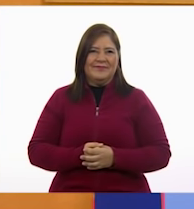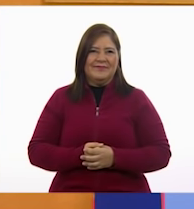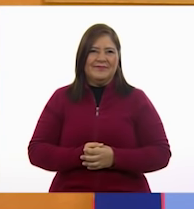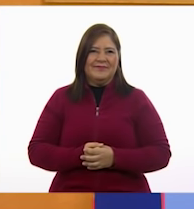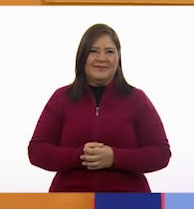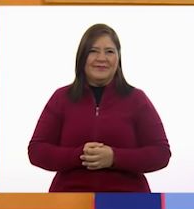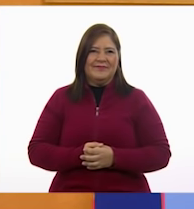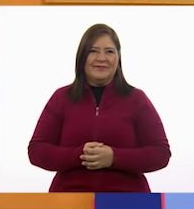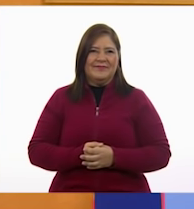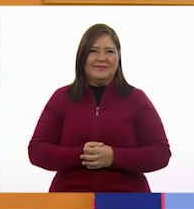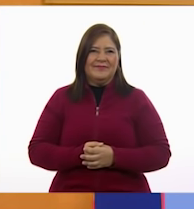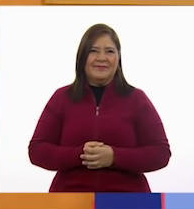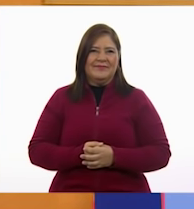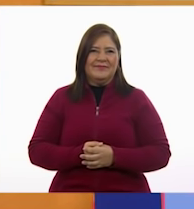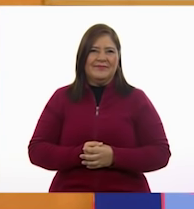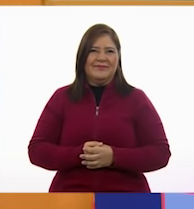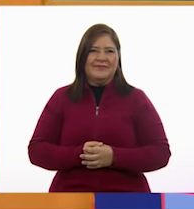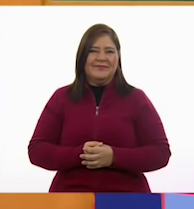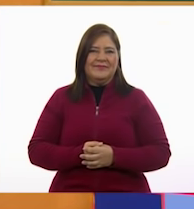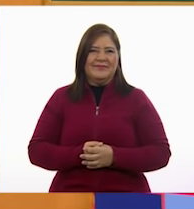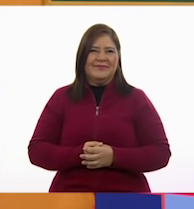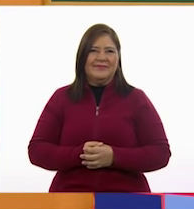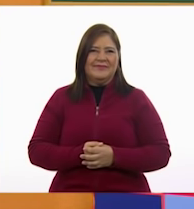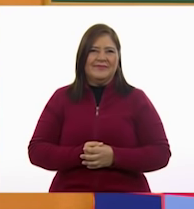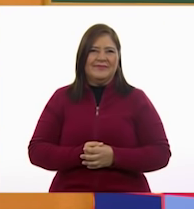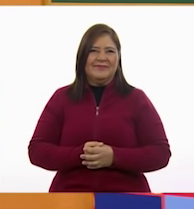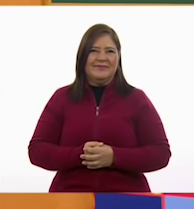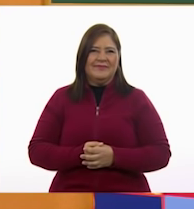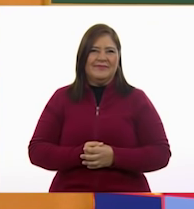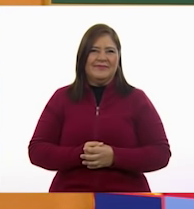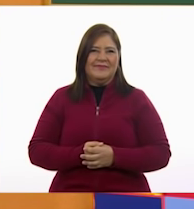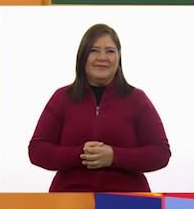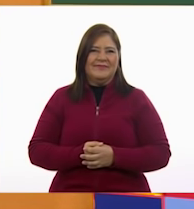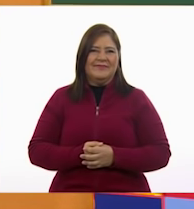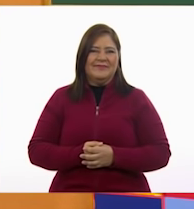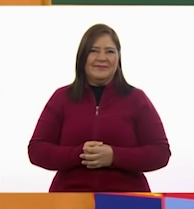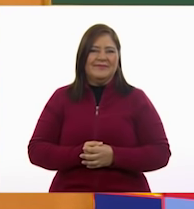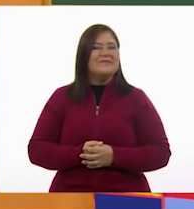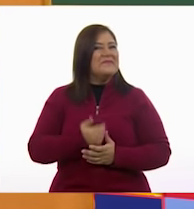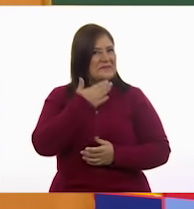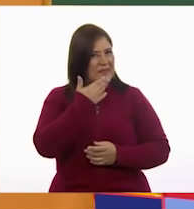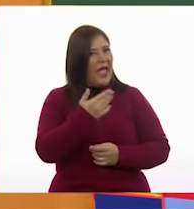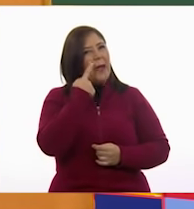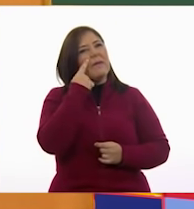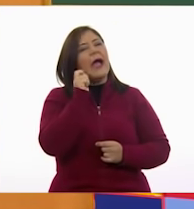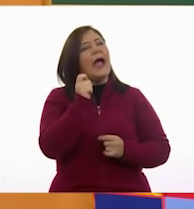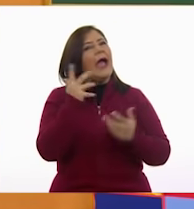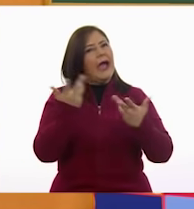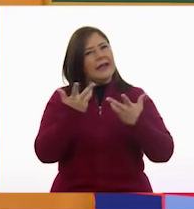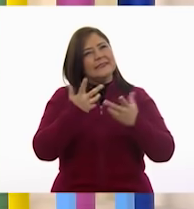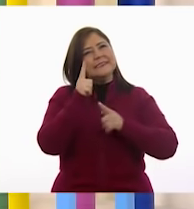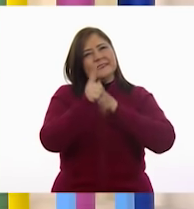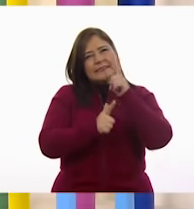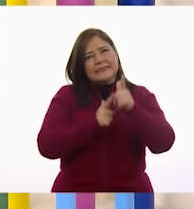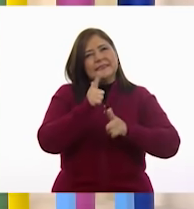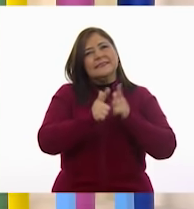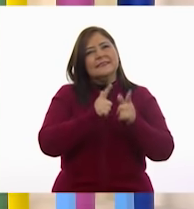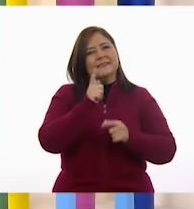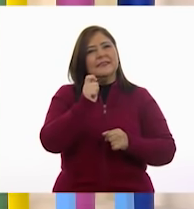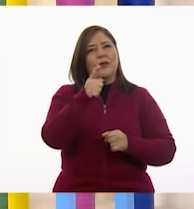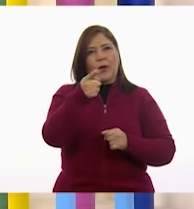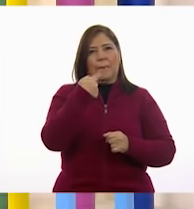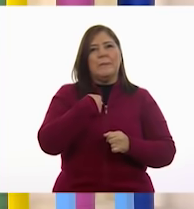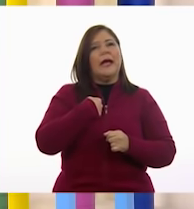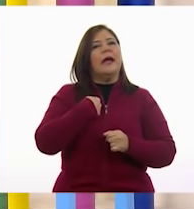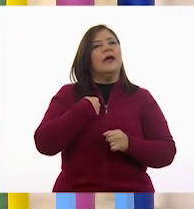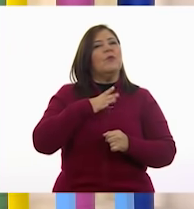epo, etuki, tuki, epo, etuki, tuki, Ah, muy bien. A ver, vamos a hacerlo despacito. Sí. Ok, nos indicas